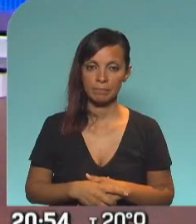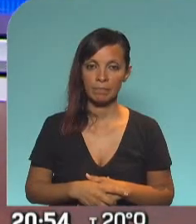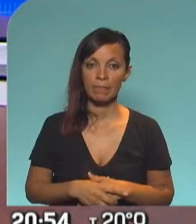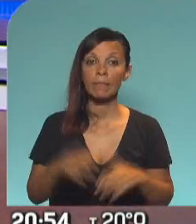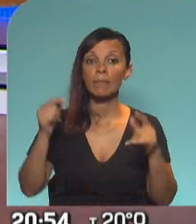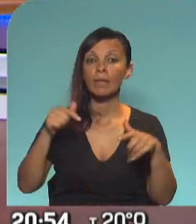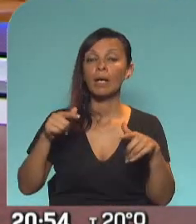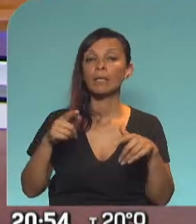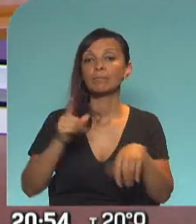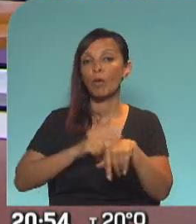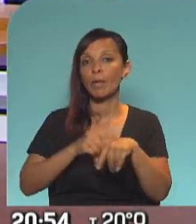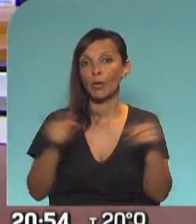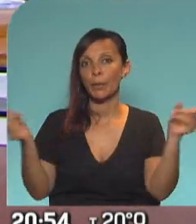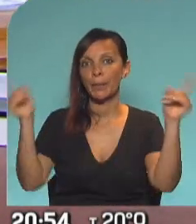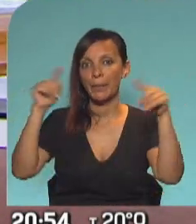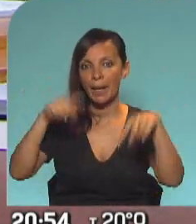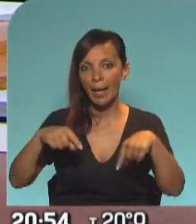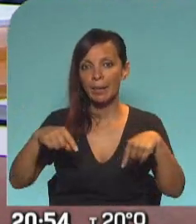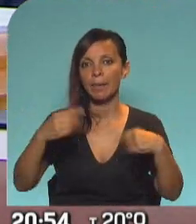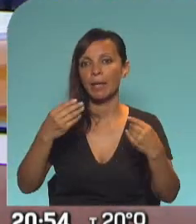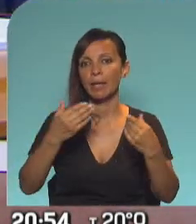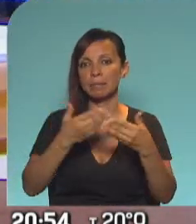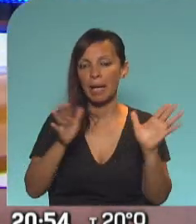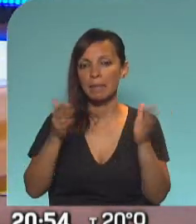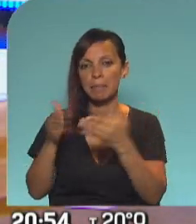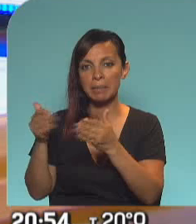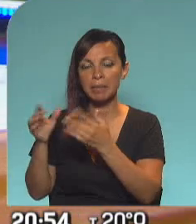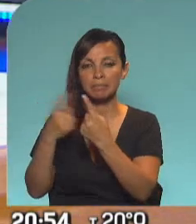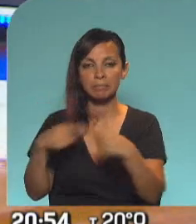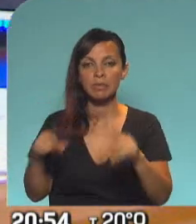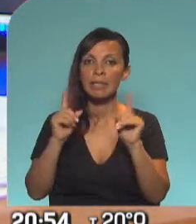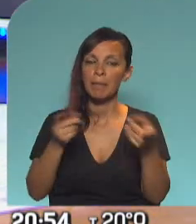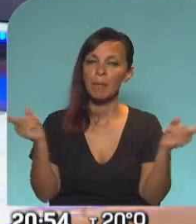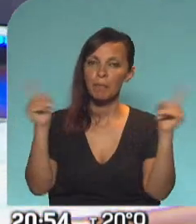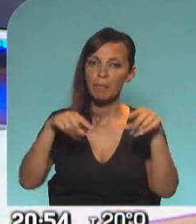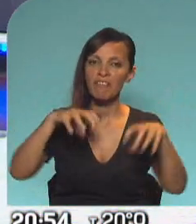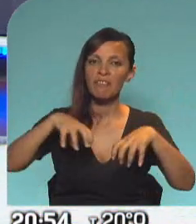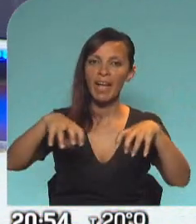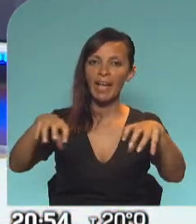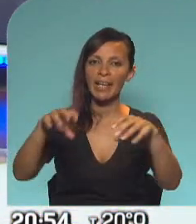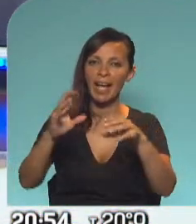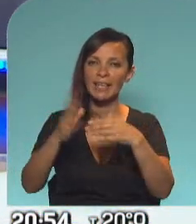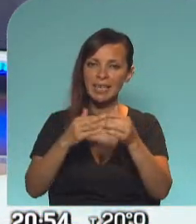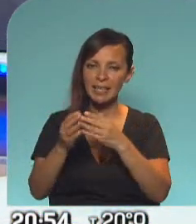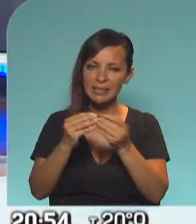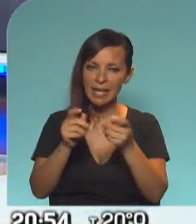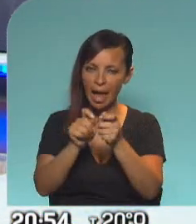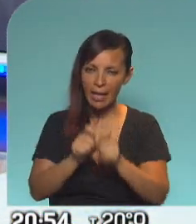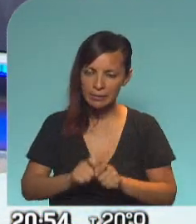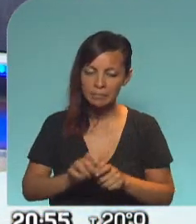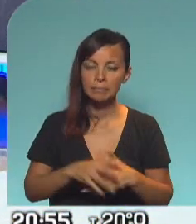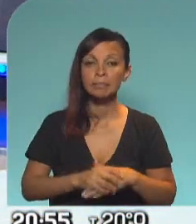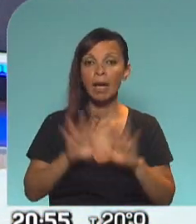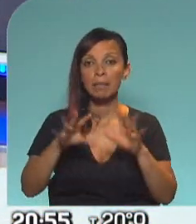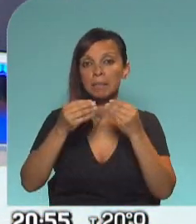marco de las reaperturas en la ciudad de Buenos Aires, se reabrieron las ferias artesanales. De esta manera se pone